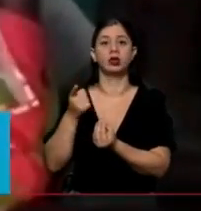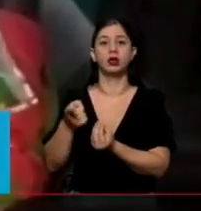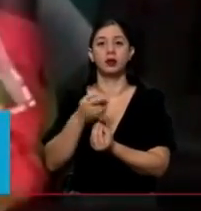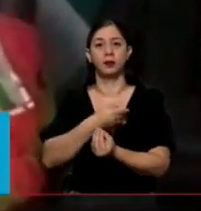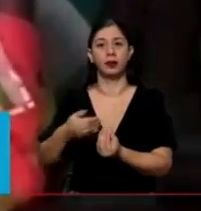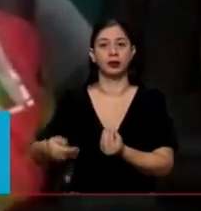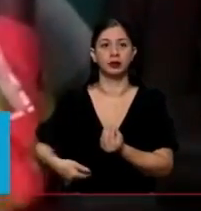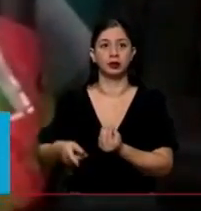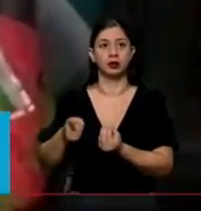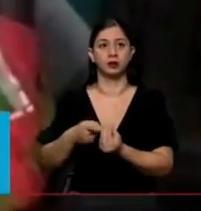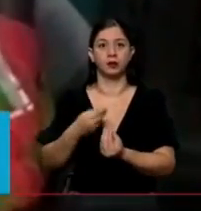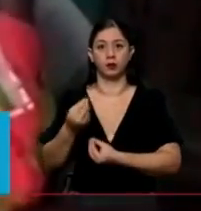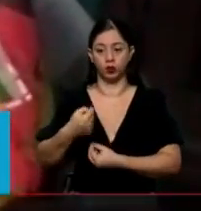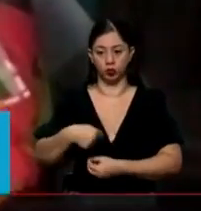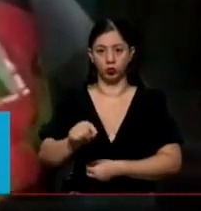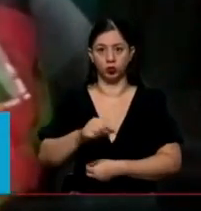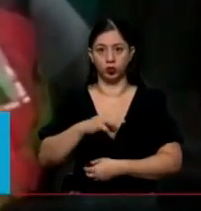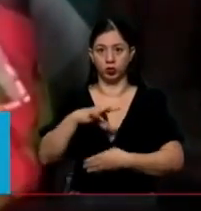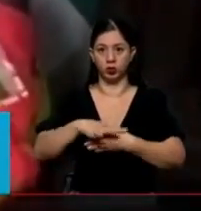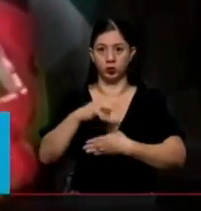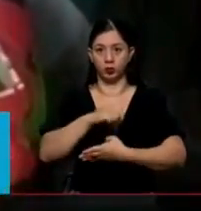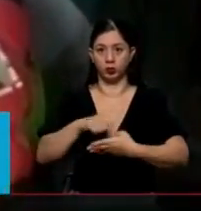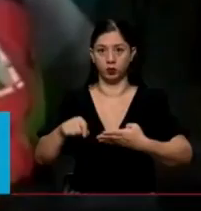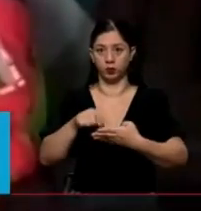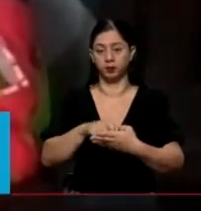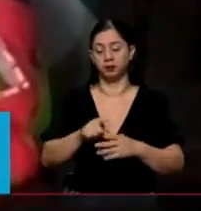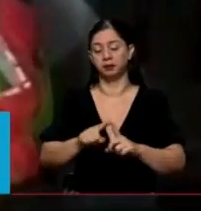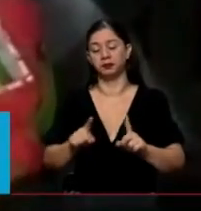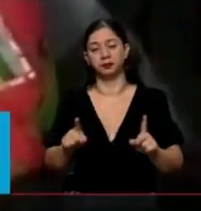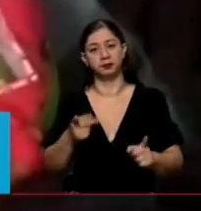acercan las contiendas electorales, pero veo que